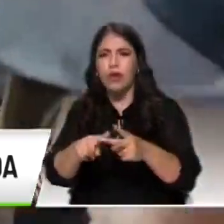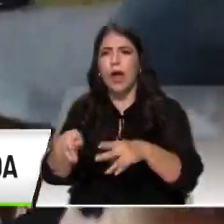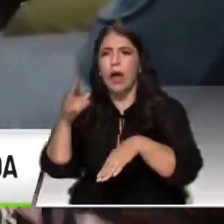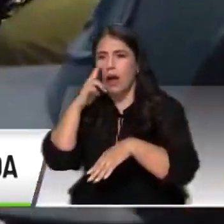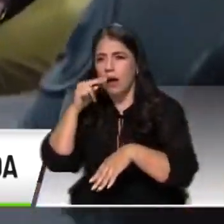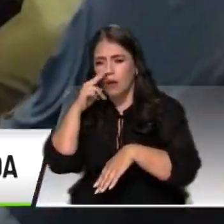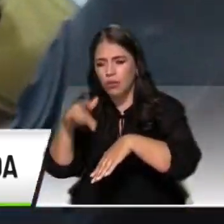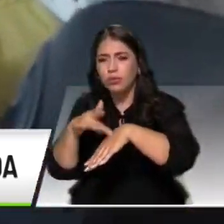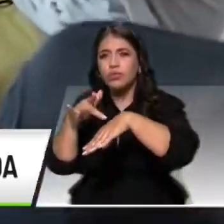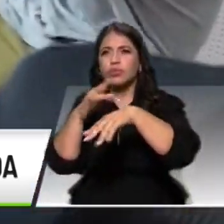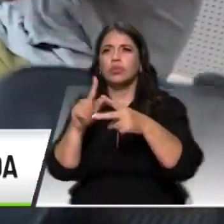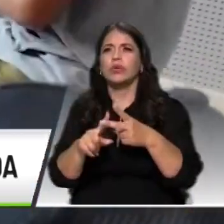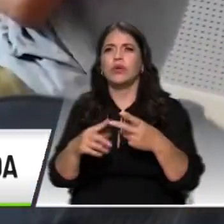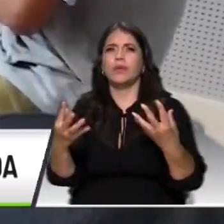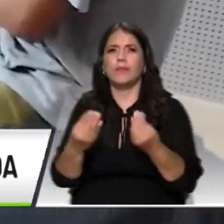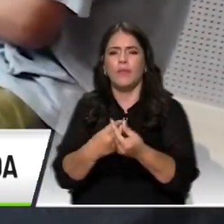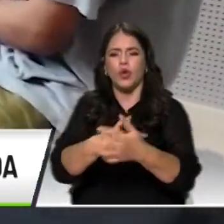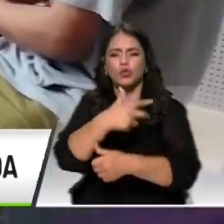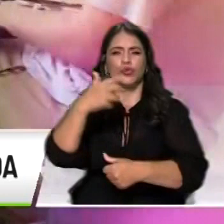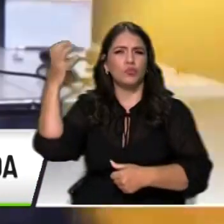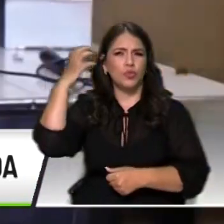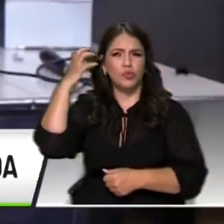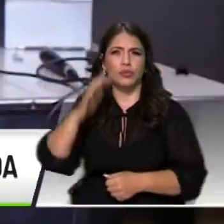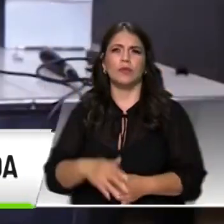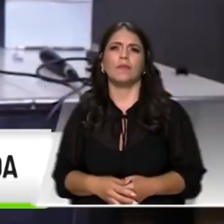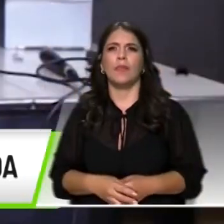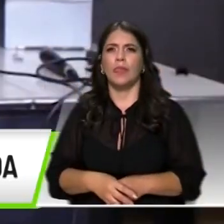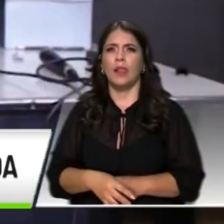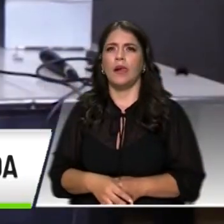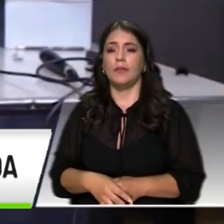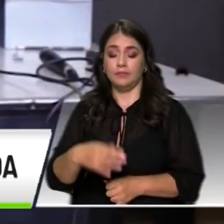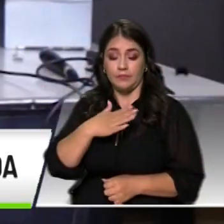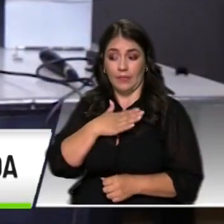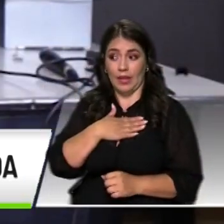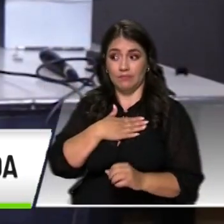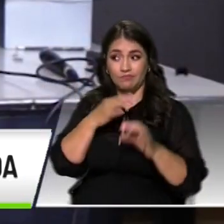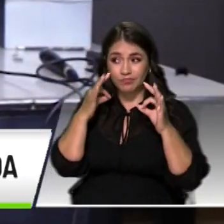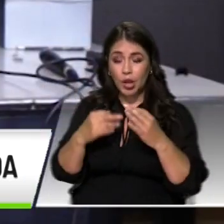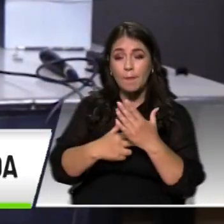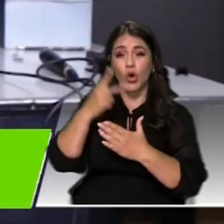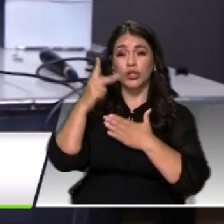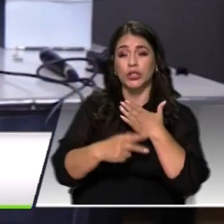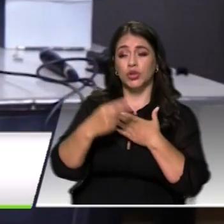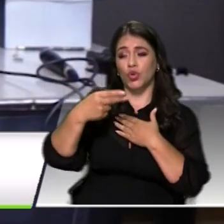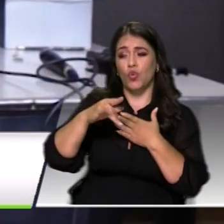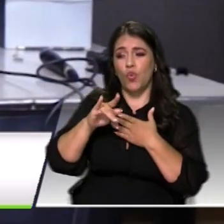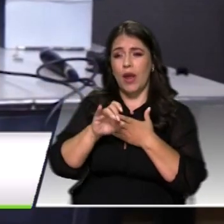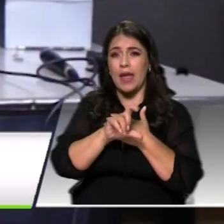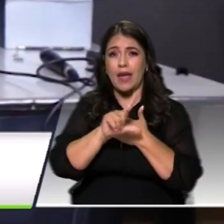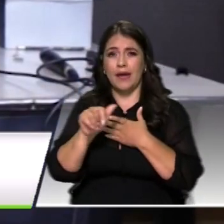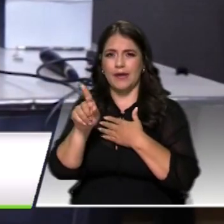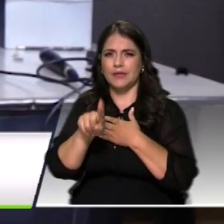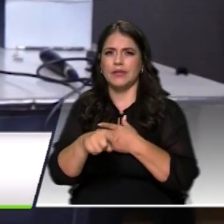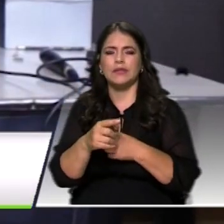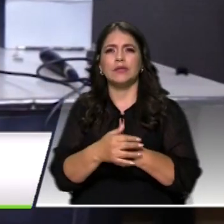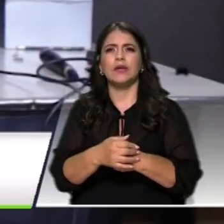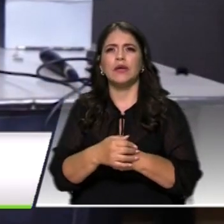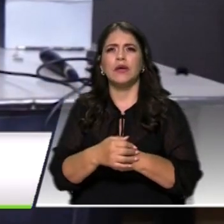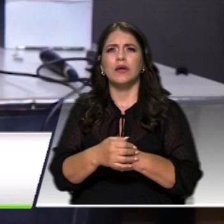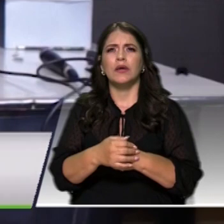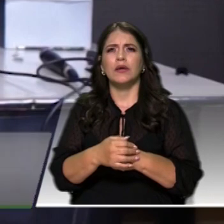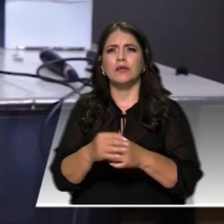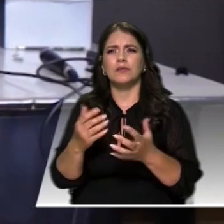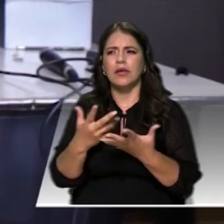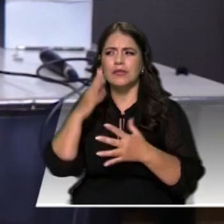y realización y producción musical. Para mí Huellas, más que la pasarela de la IUSH, es la resignificación de todas